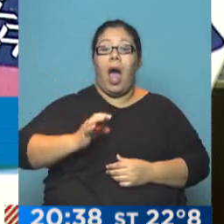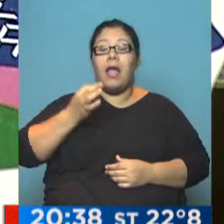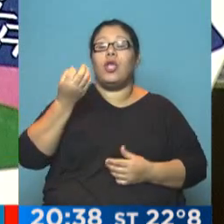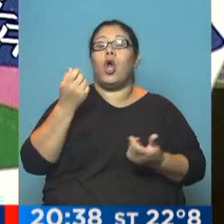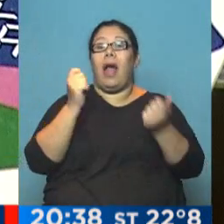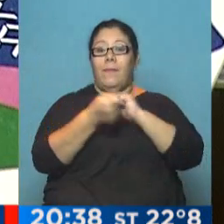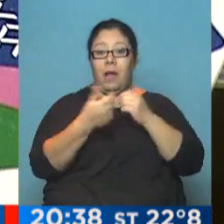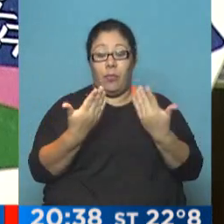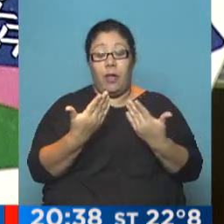que eso es lo que va a ir sucediendo.